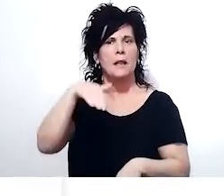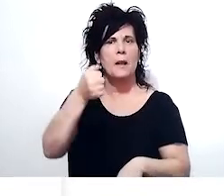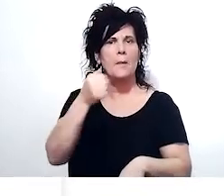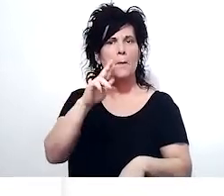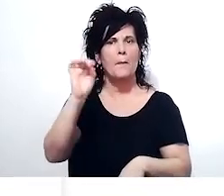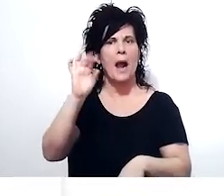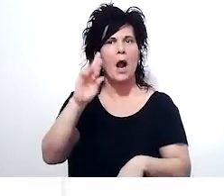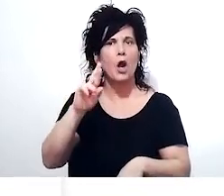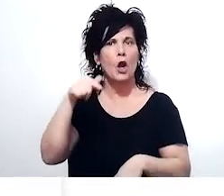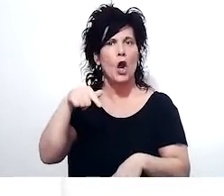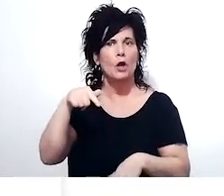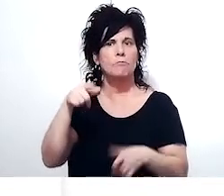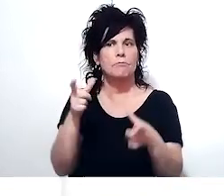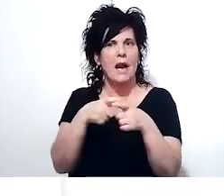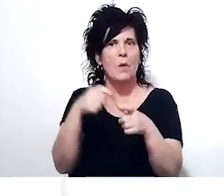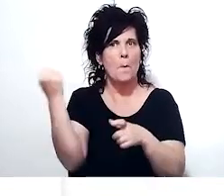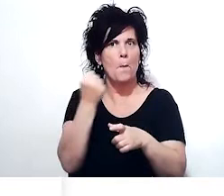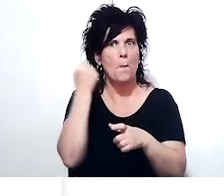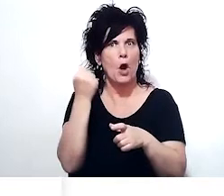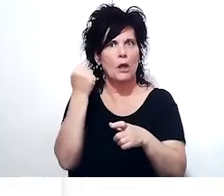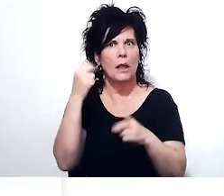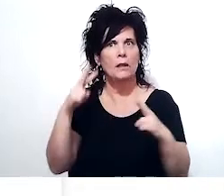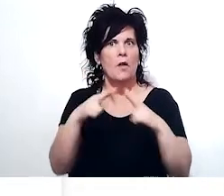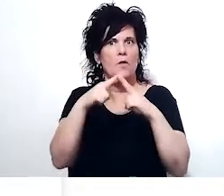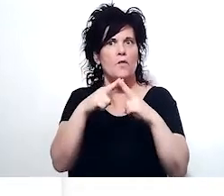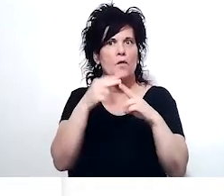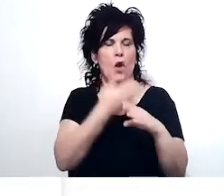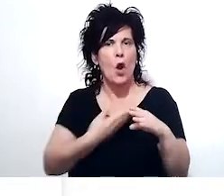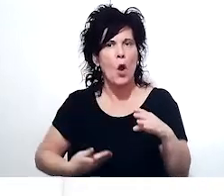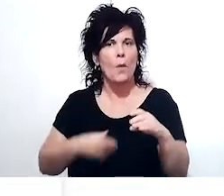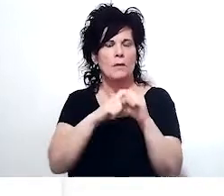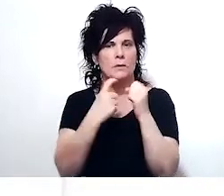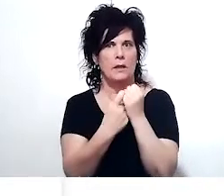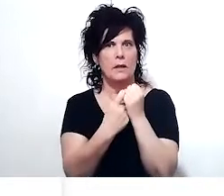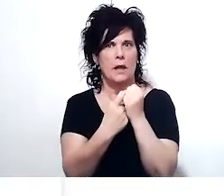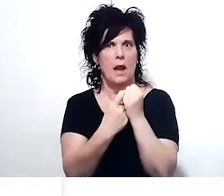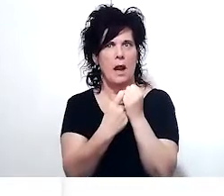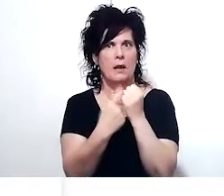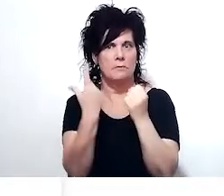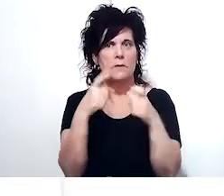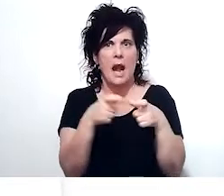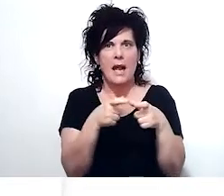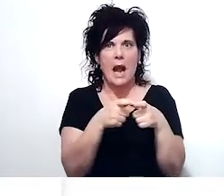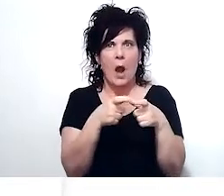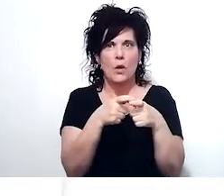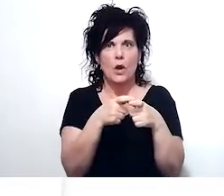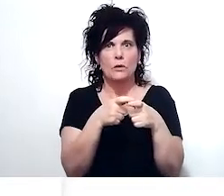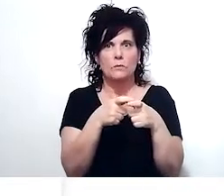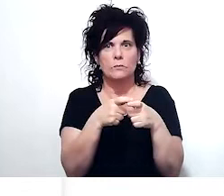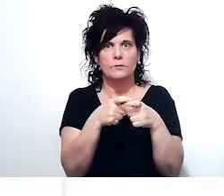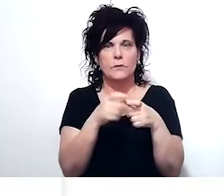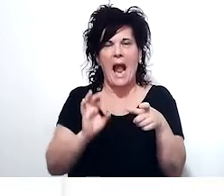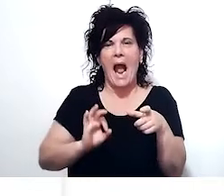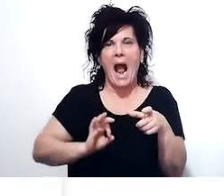en ocasión de una reunión importante sobre Internet, el Foro de Gobernanza de Internet, que se realizó. Es una reunión que se organiza todos